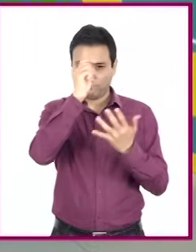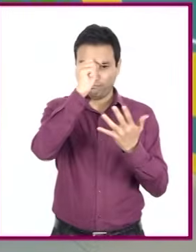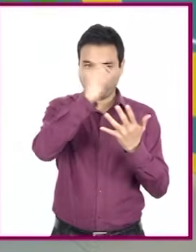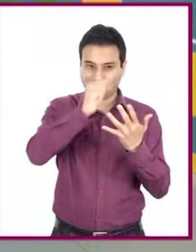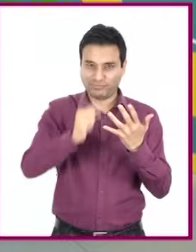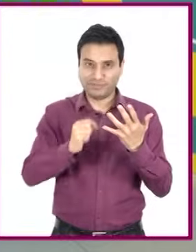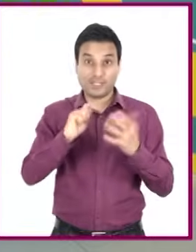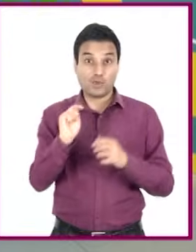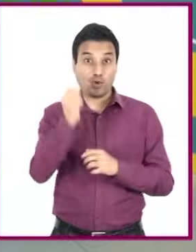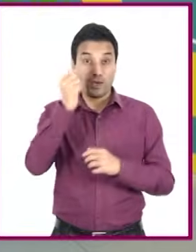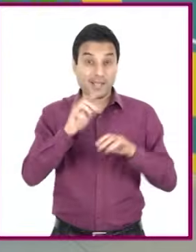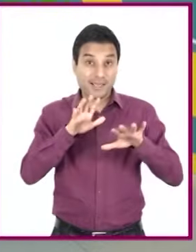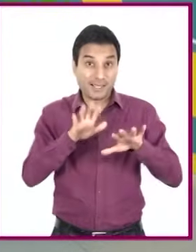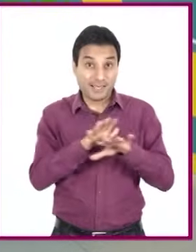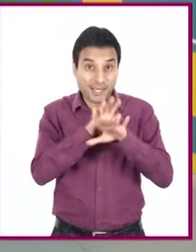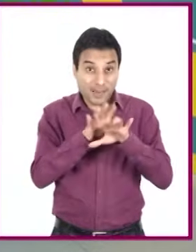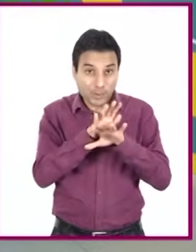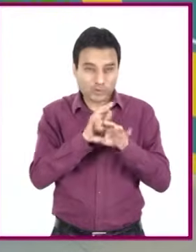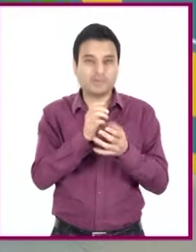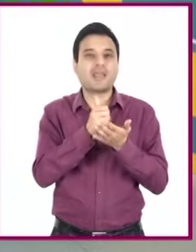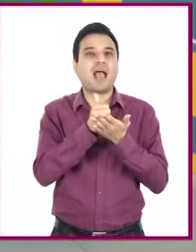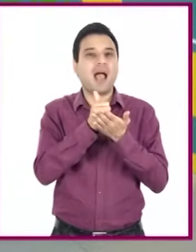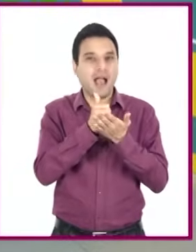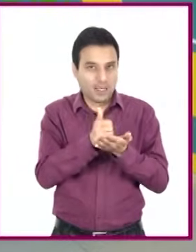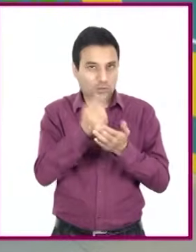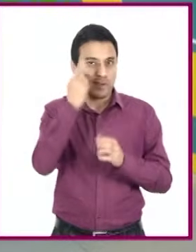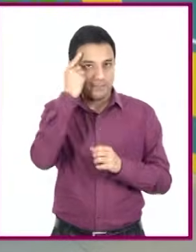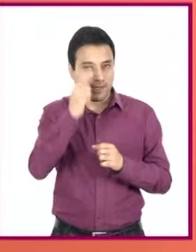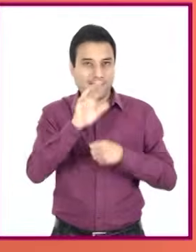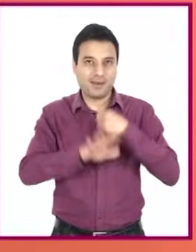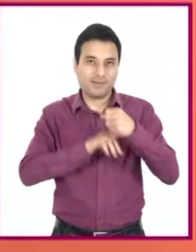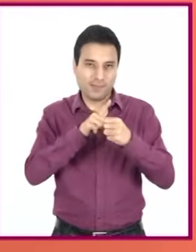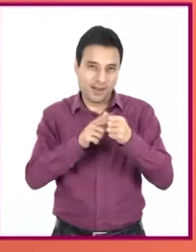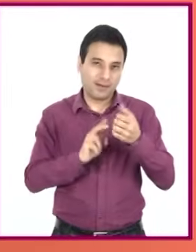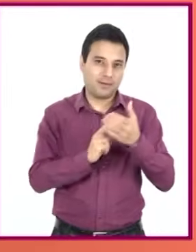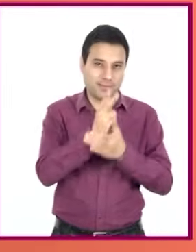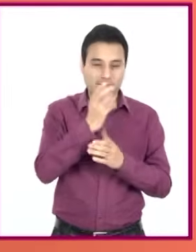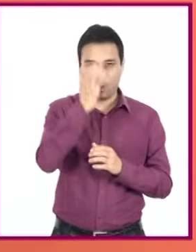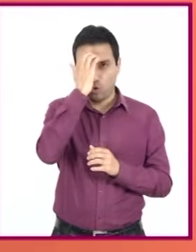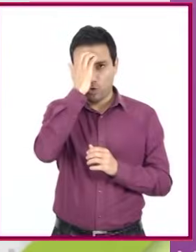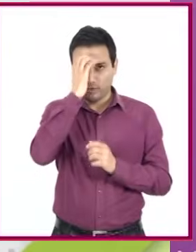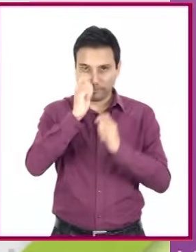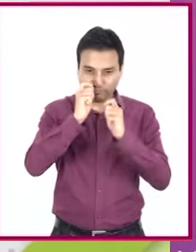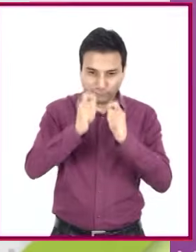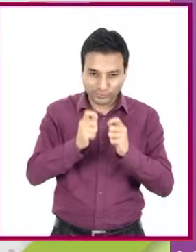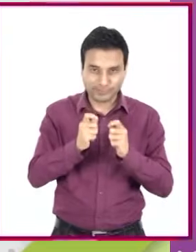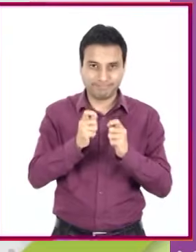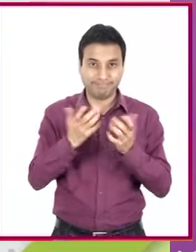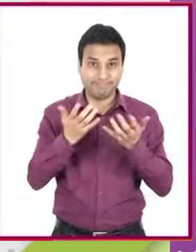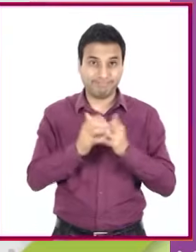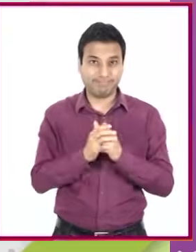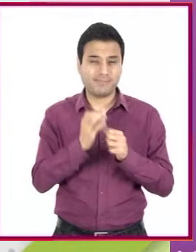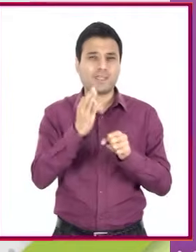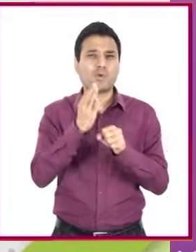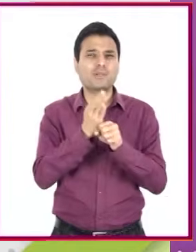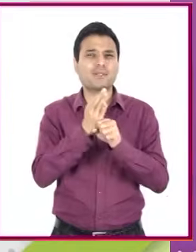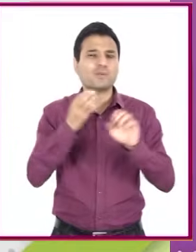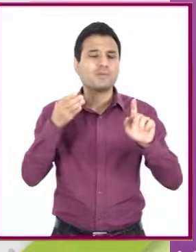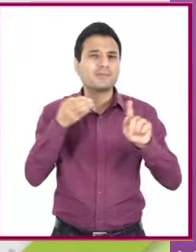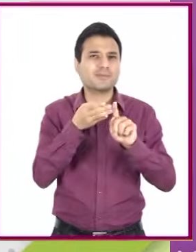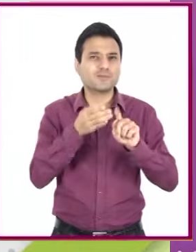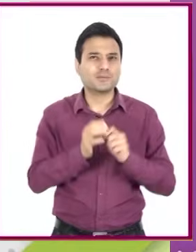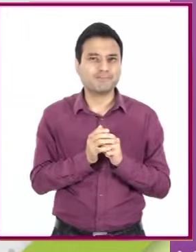tecnológicos favorecen el avance en el conocimiento de los seres vivos. Y nos centraremos en el propósito